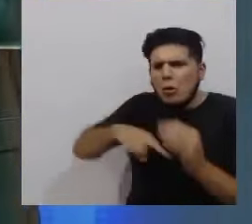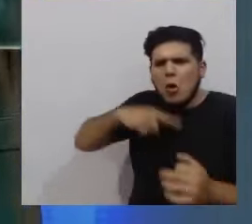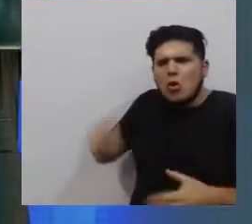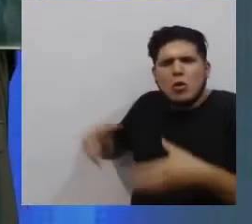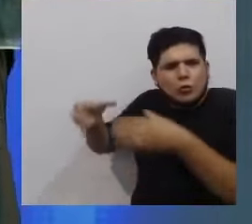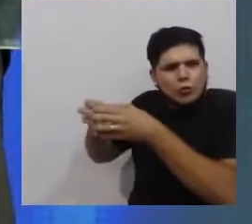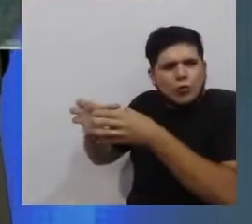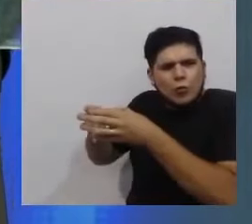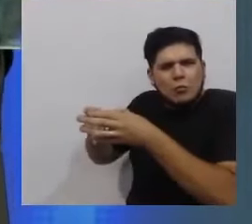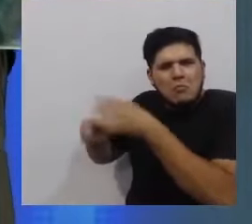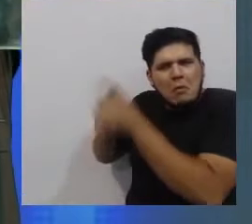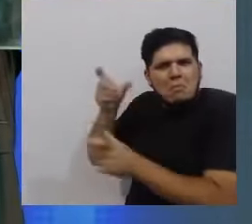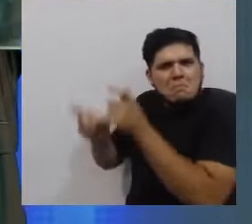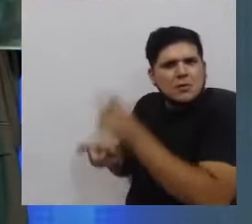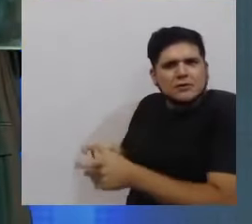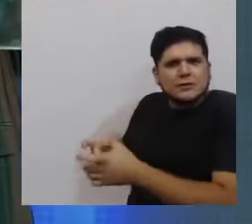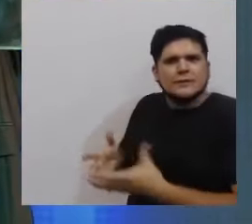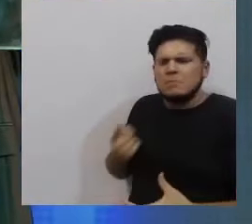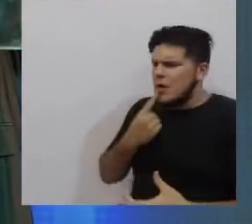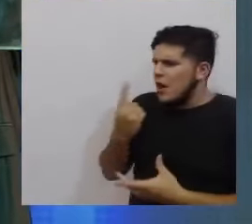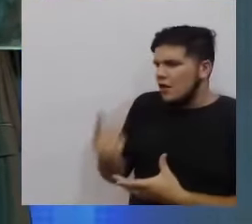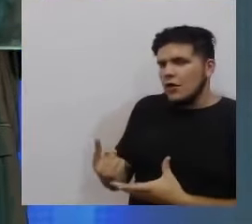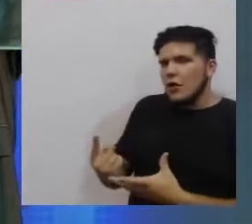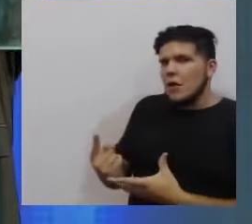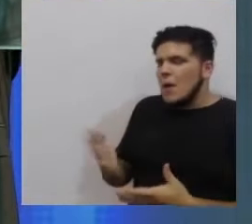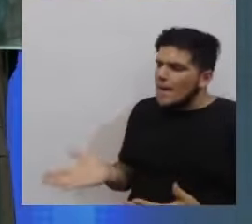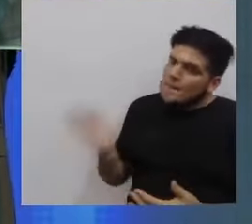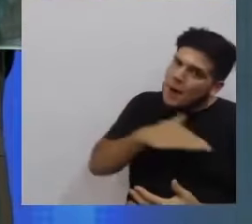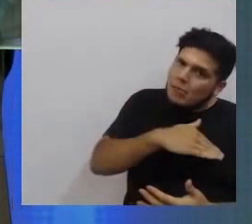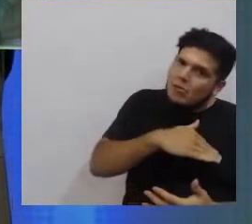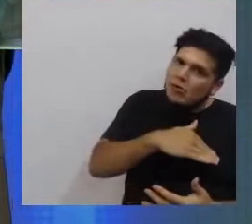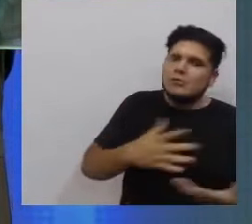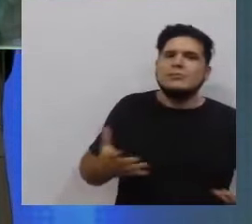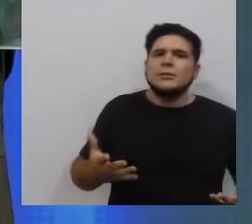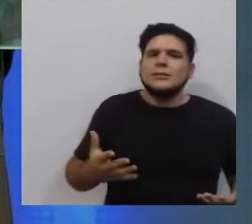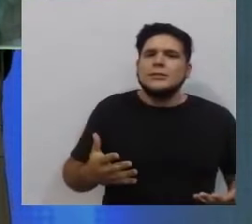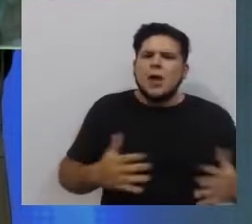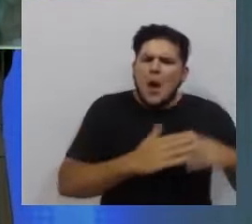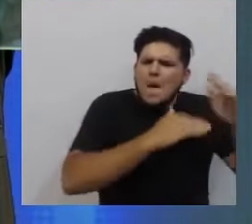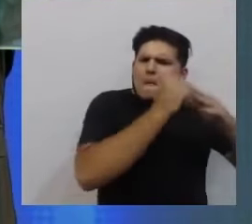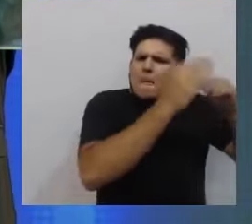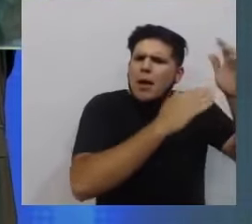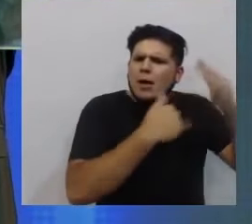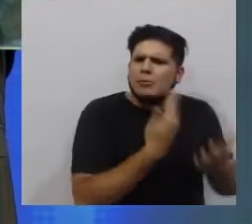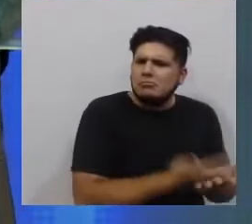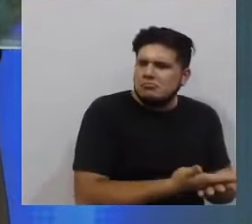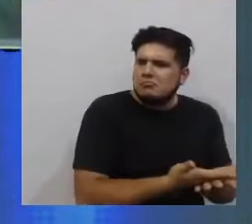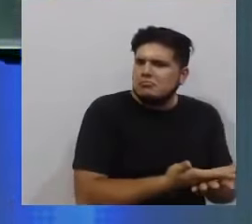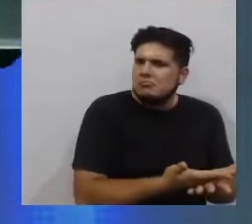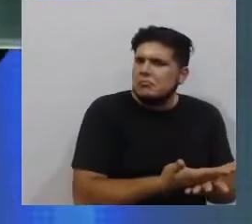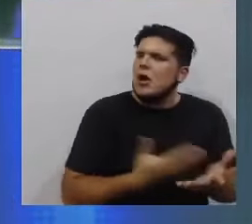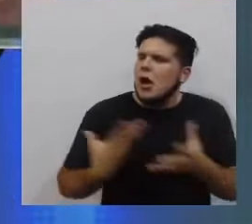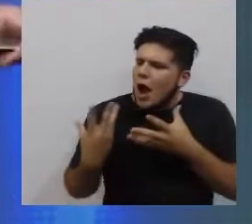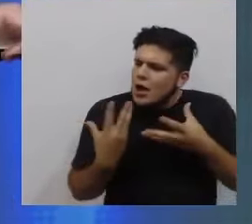si usted está entendiendo la palabra de dios hay algo que el espíritu santo le está marcando en su mente para